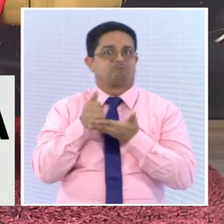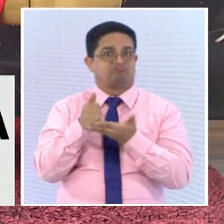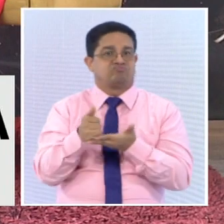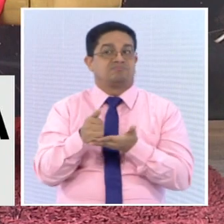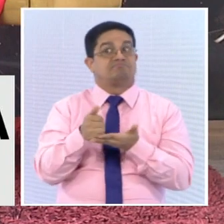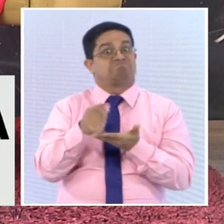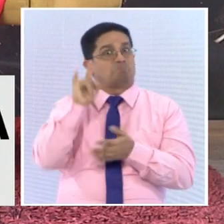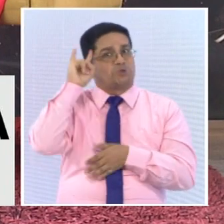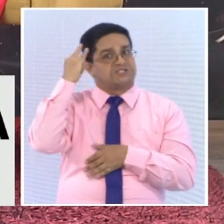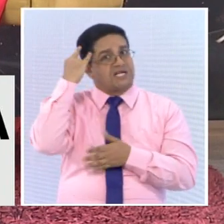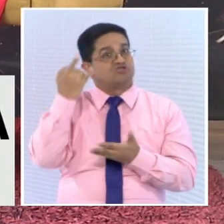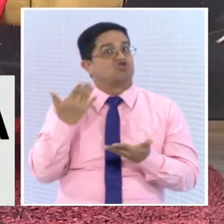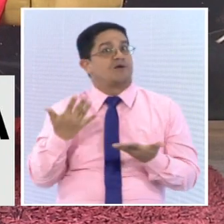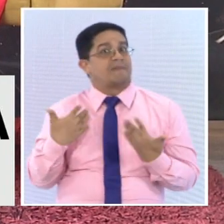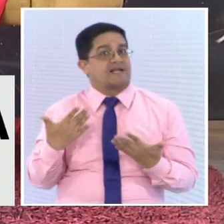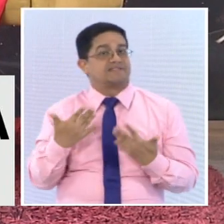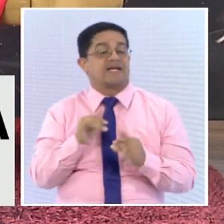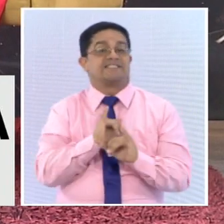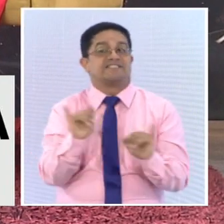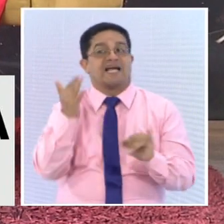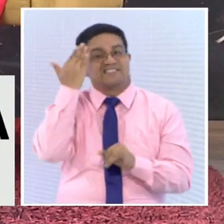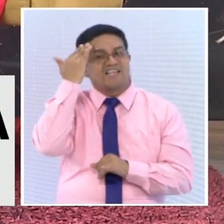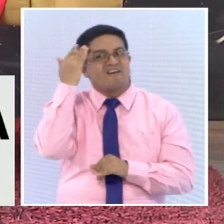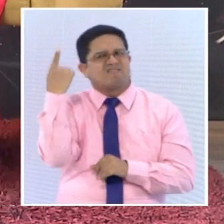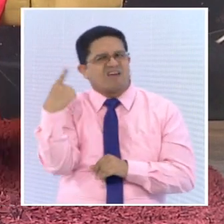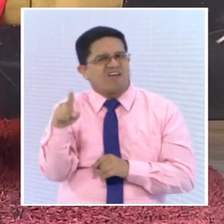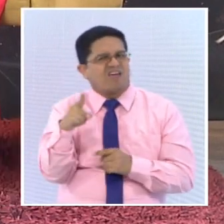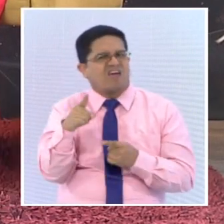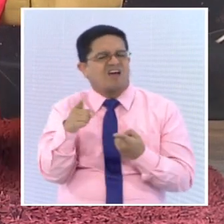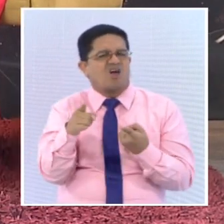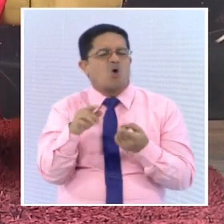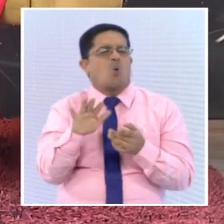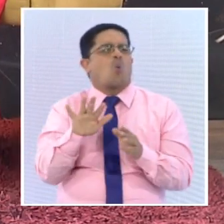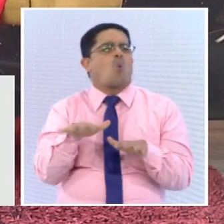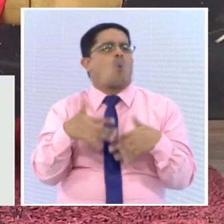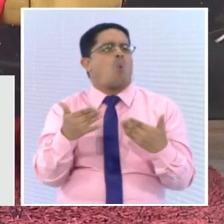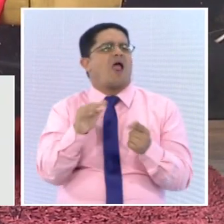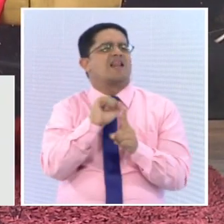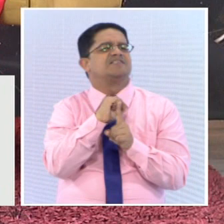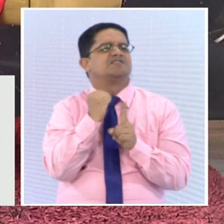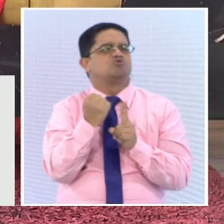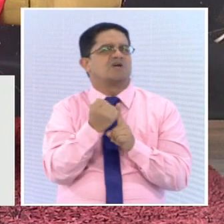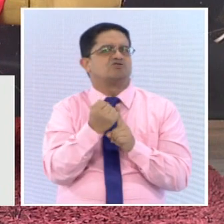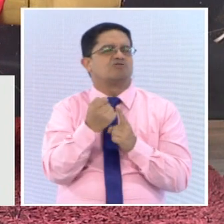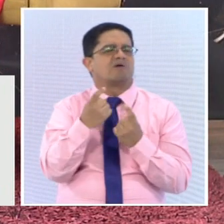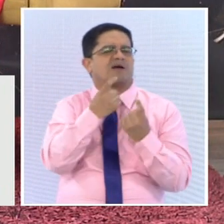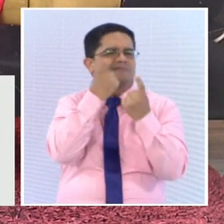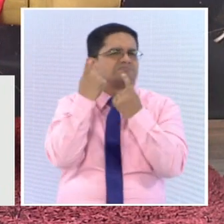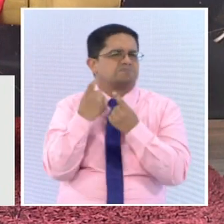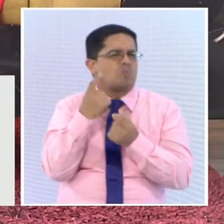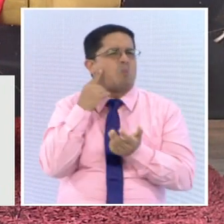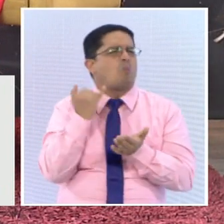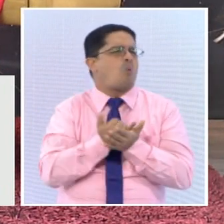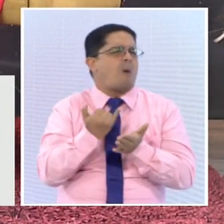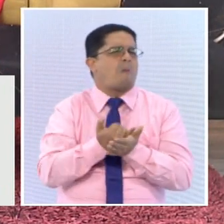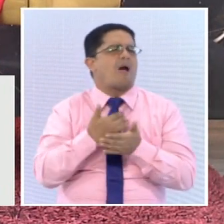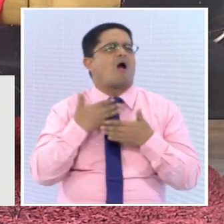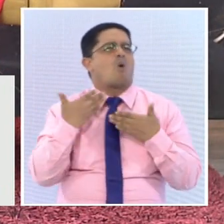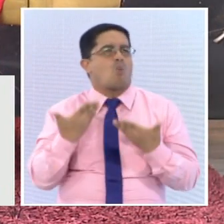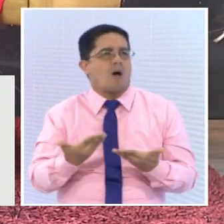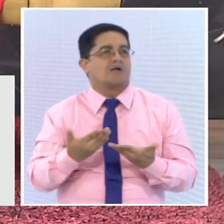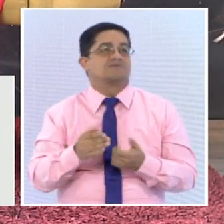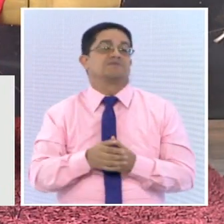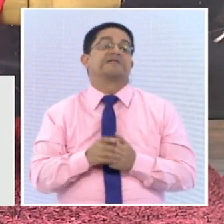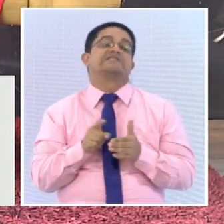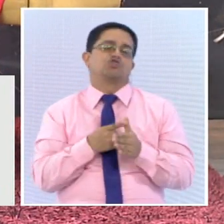emergencias, porque ya saben en qué paciente, qué tiene, cuáles son los laboratorios que ha tenido recientemente, qué pruebas se le han hecho, y para eso es una